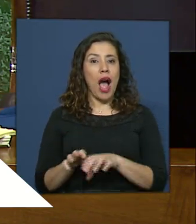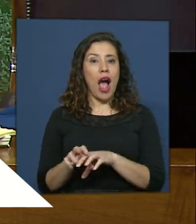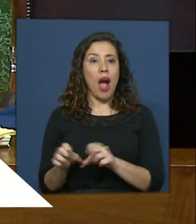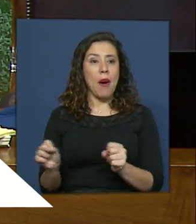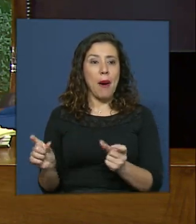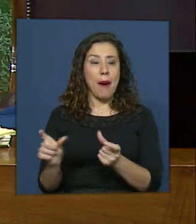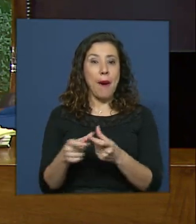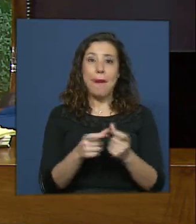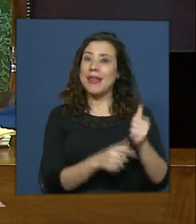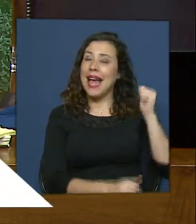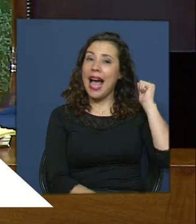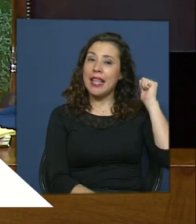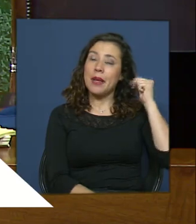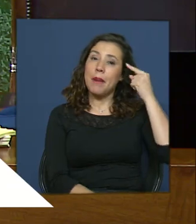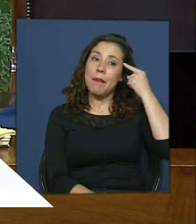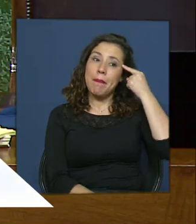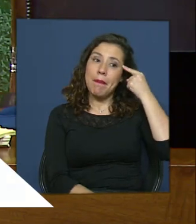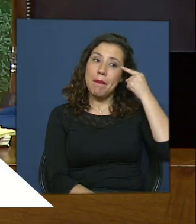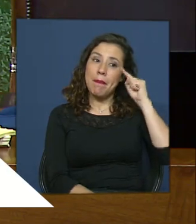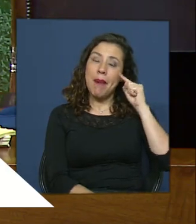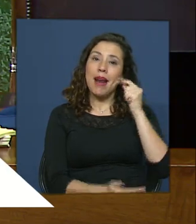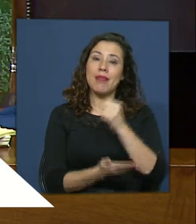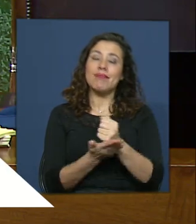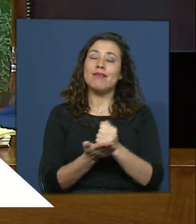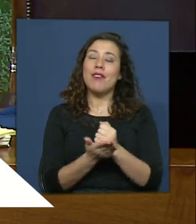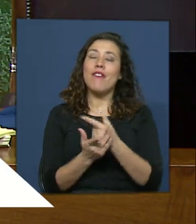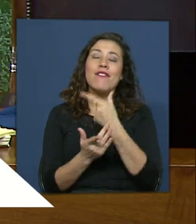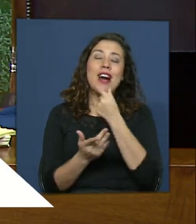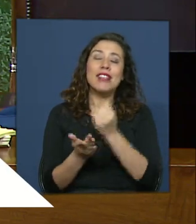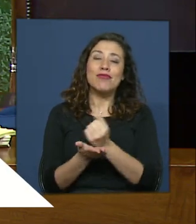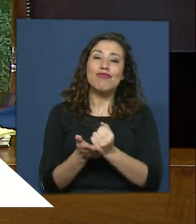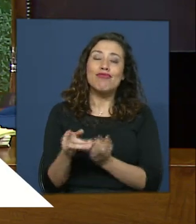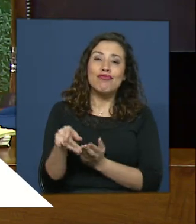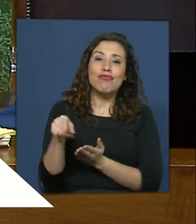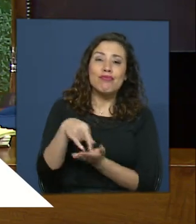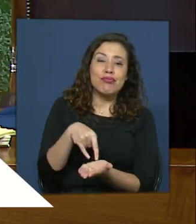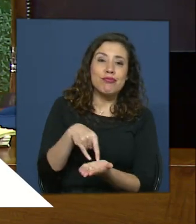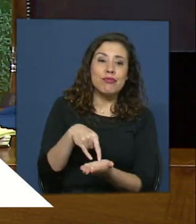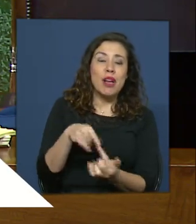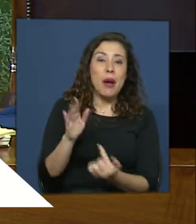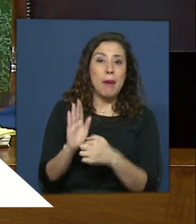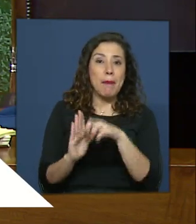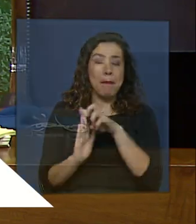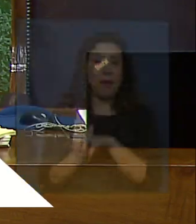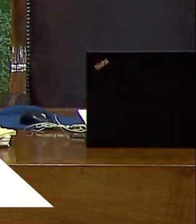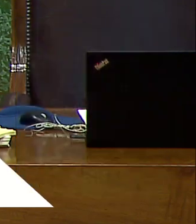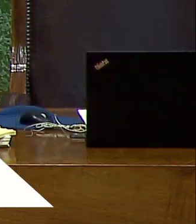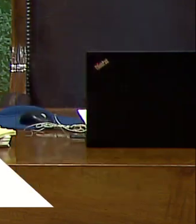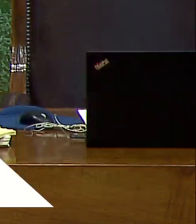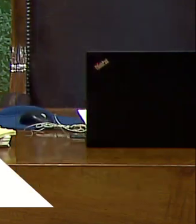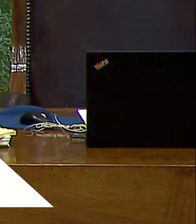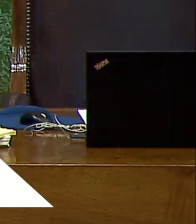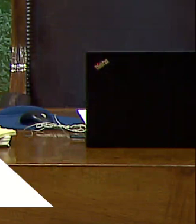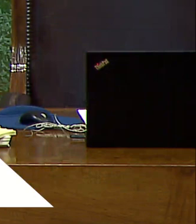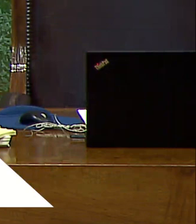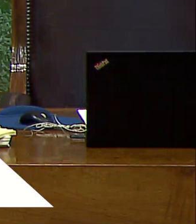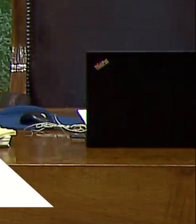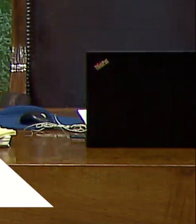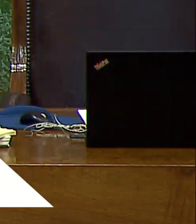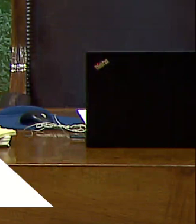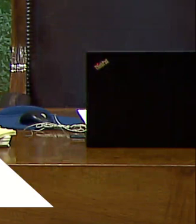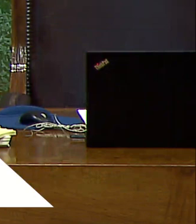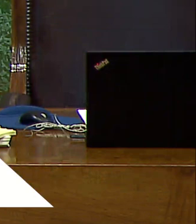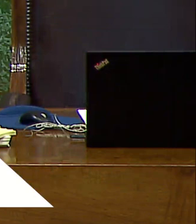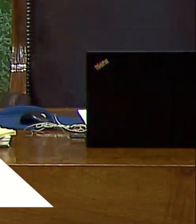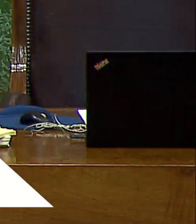comités en el día de ayer para el tratamiento de fácil despacho del proyecto que ha sido informado y discutido